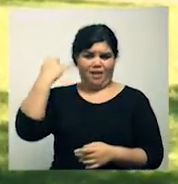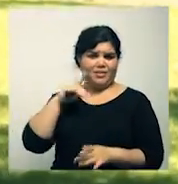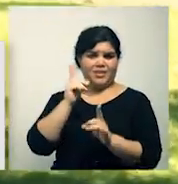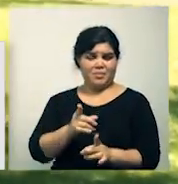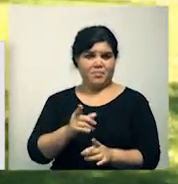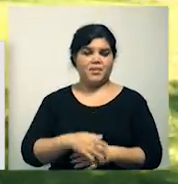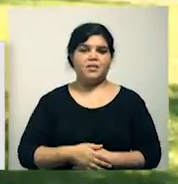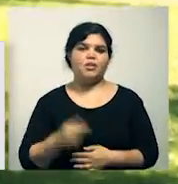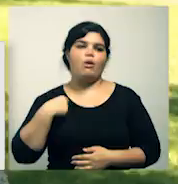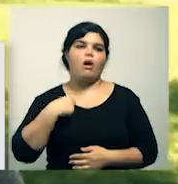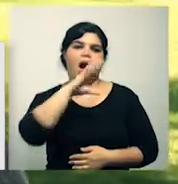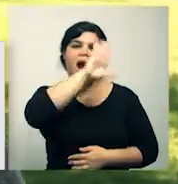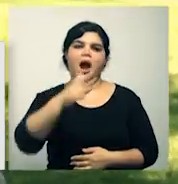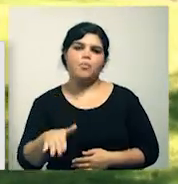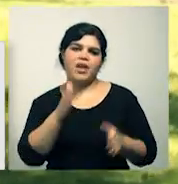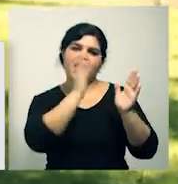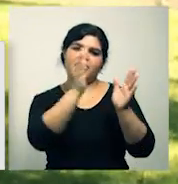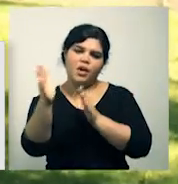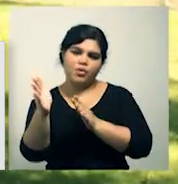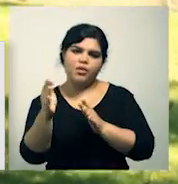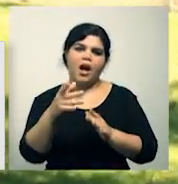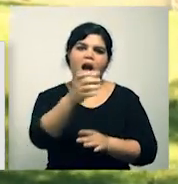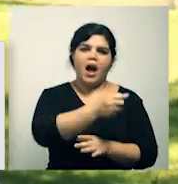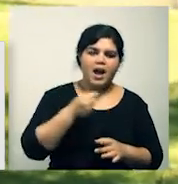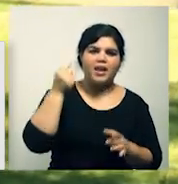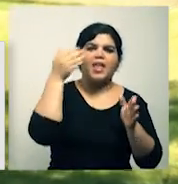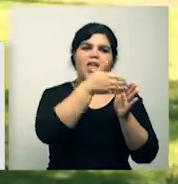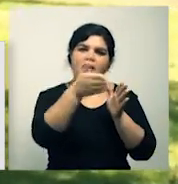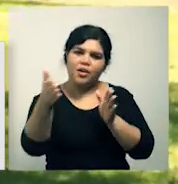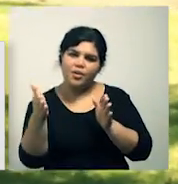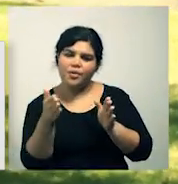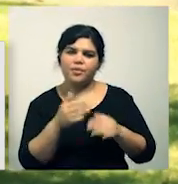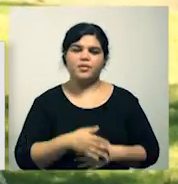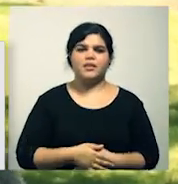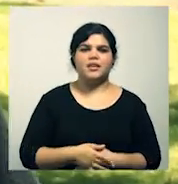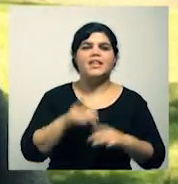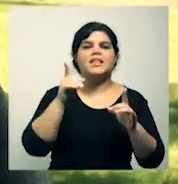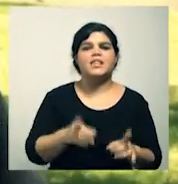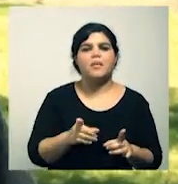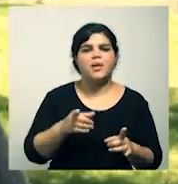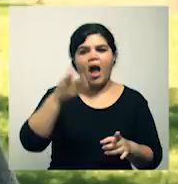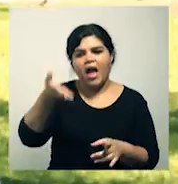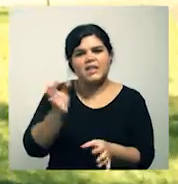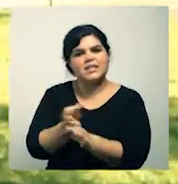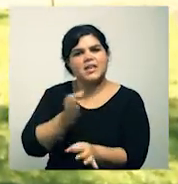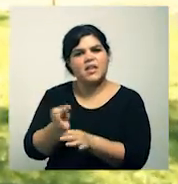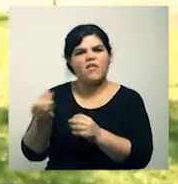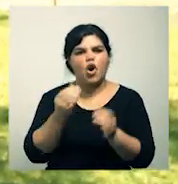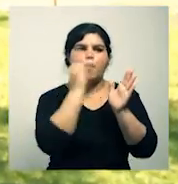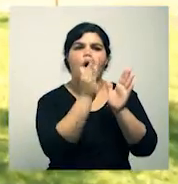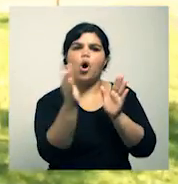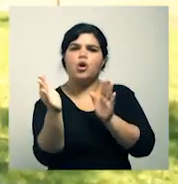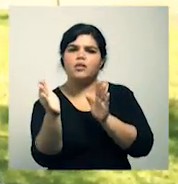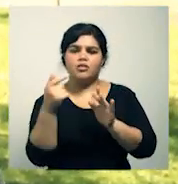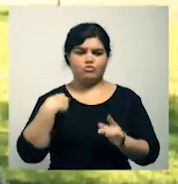yo sí ya he hecho, ordenaba la camionera, la heladera, lo enseñaba a los chicos en la cosa.